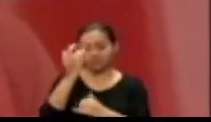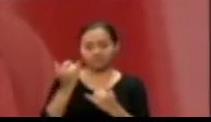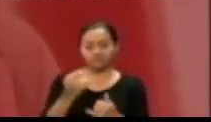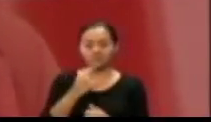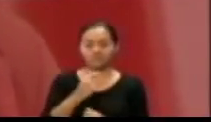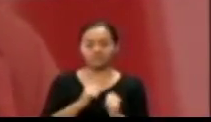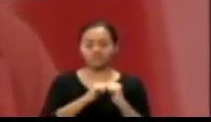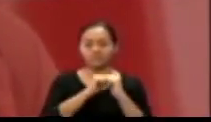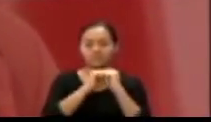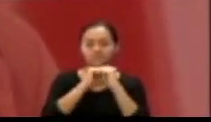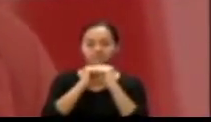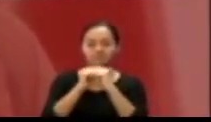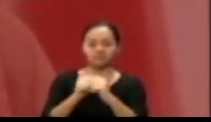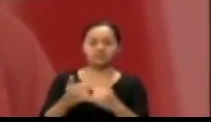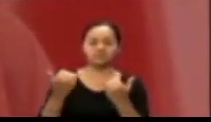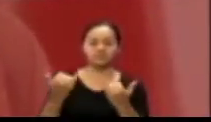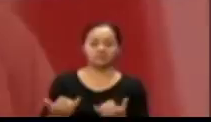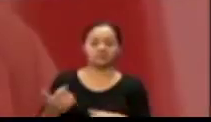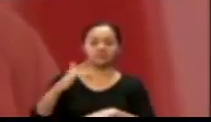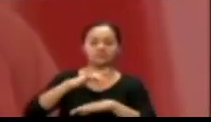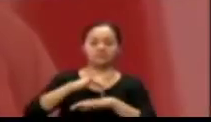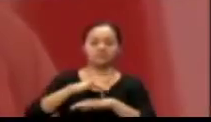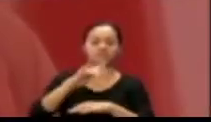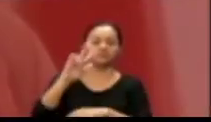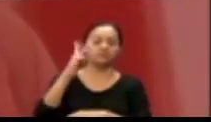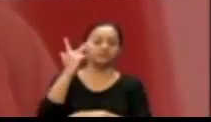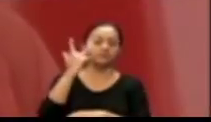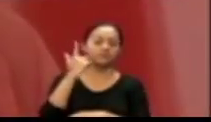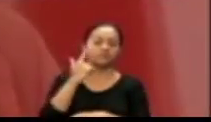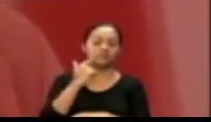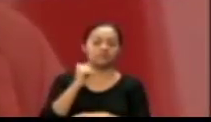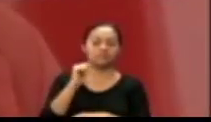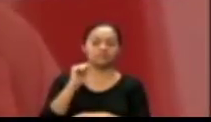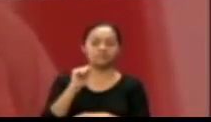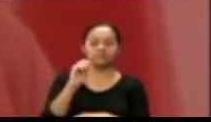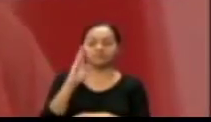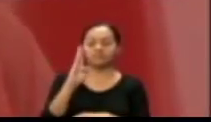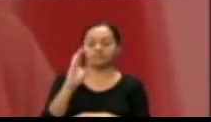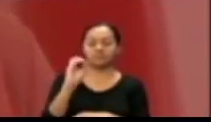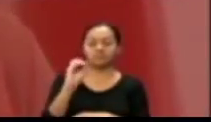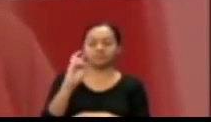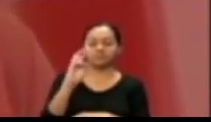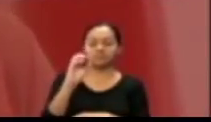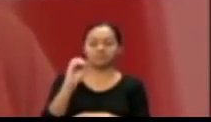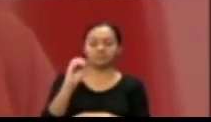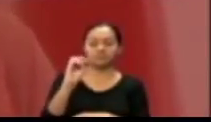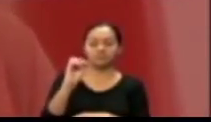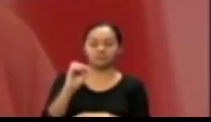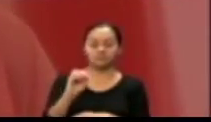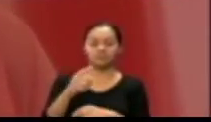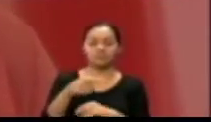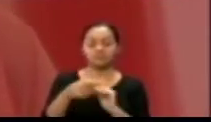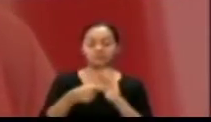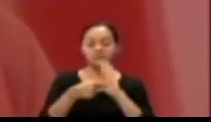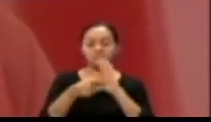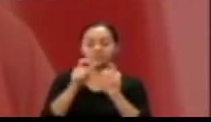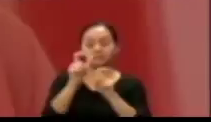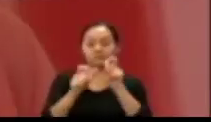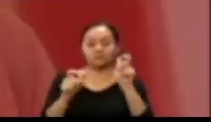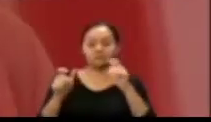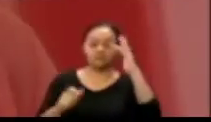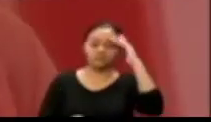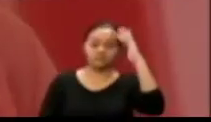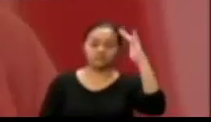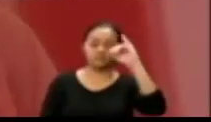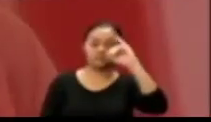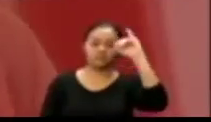estar acompañando durante esta cita de los 3 días Alberto Atilio Borón, un referente político e intelectual de la izquierda